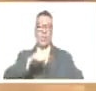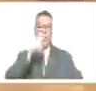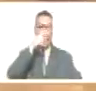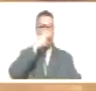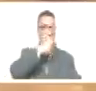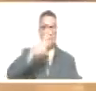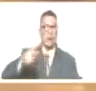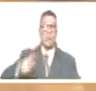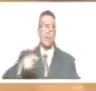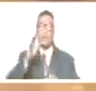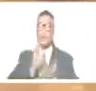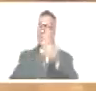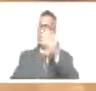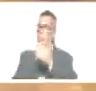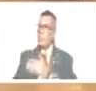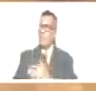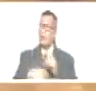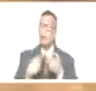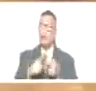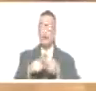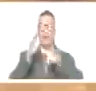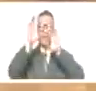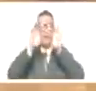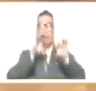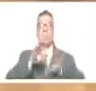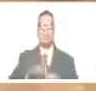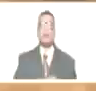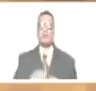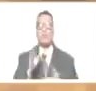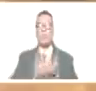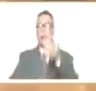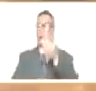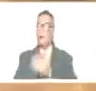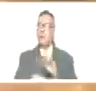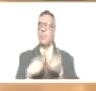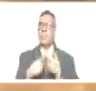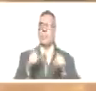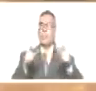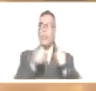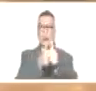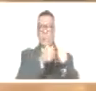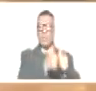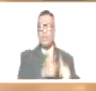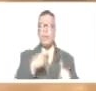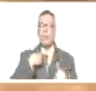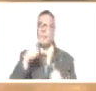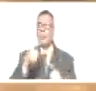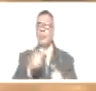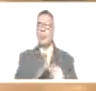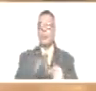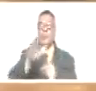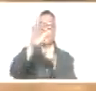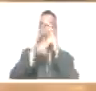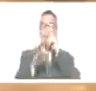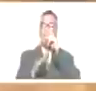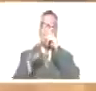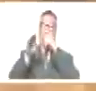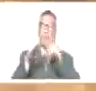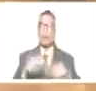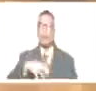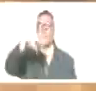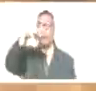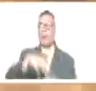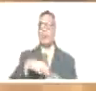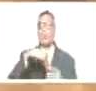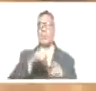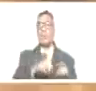extranjero. Se van para el extranjero, nos están persiguiendo, pero viven en Mónaco, en un castillo en Mónaco o en Austria, con la